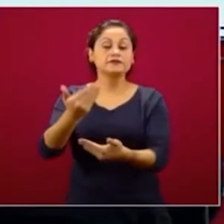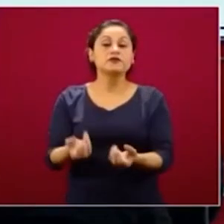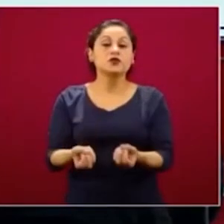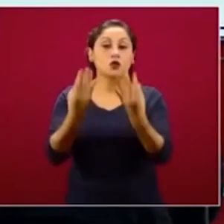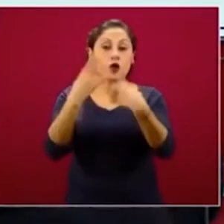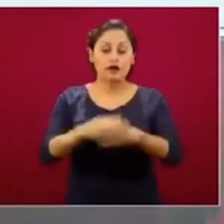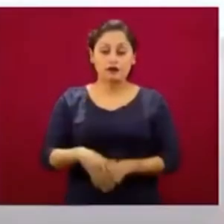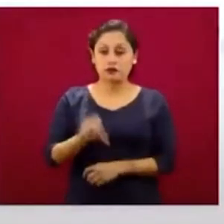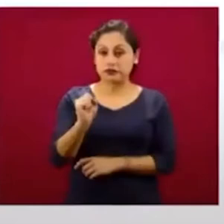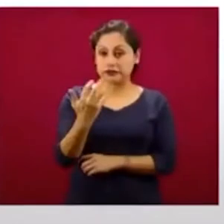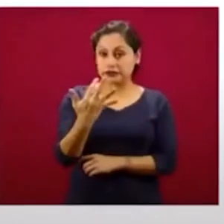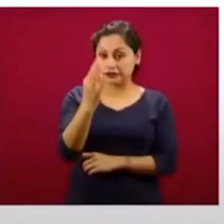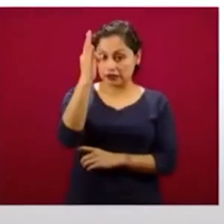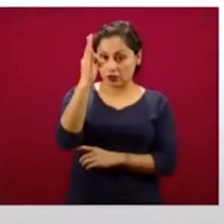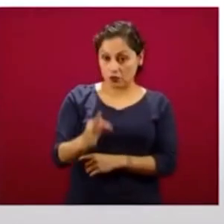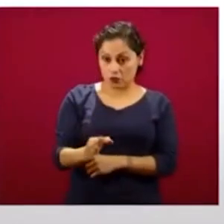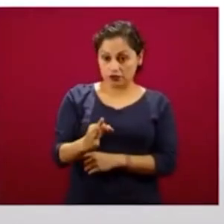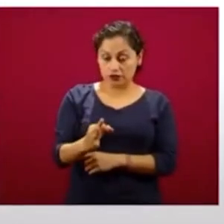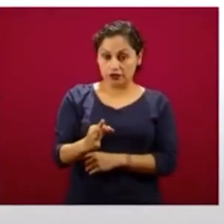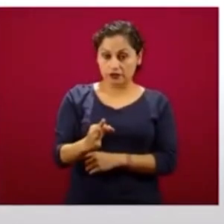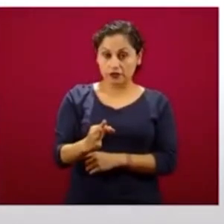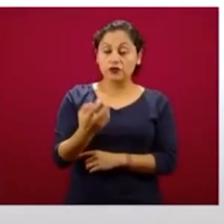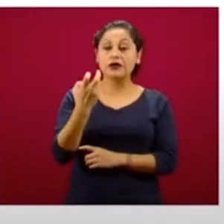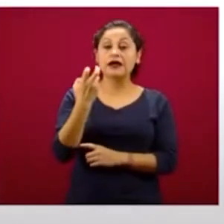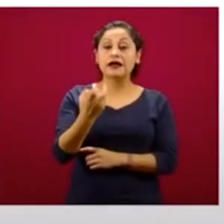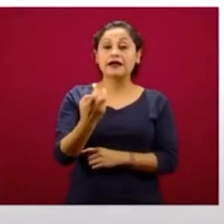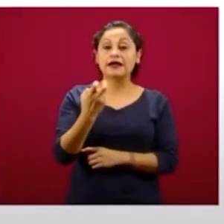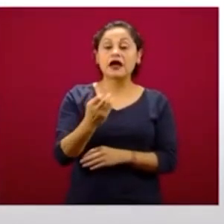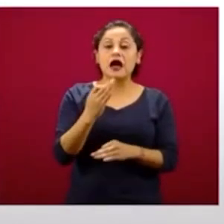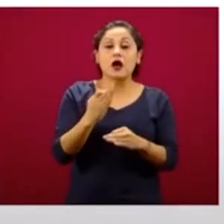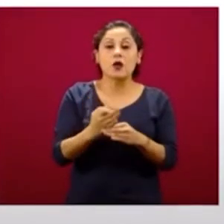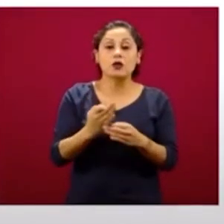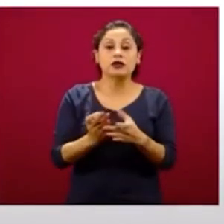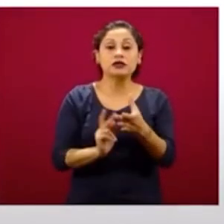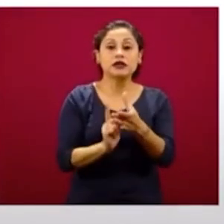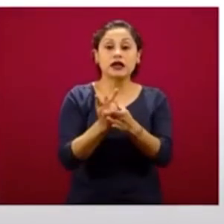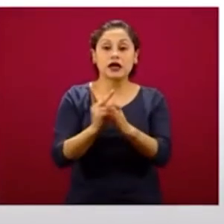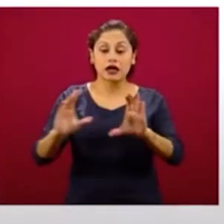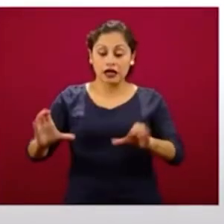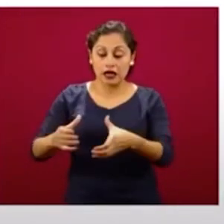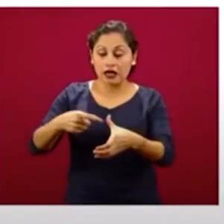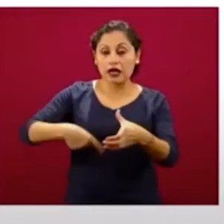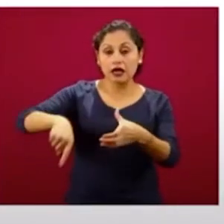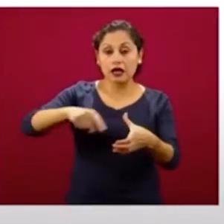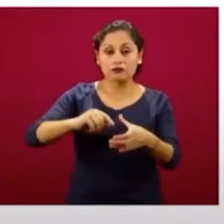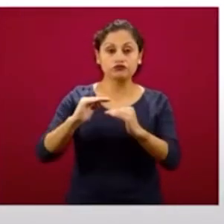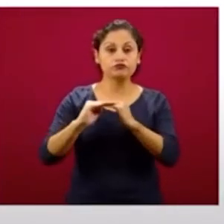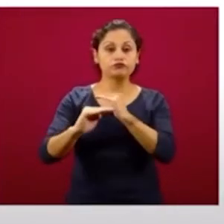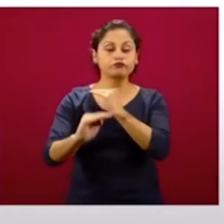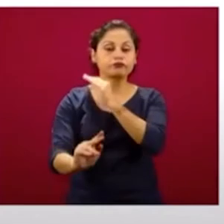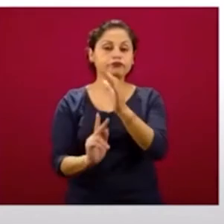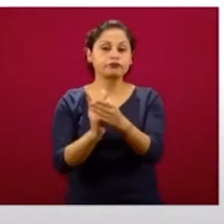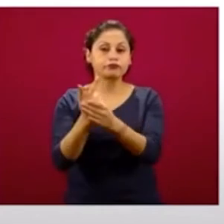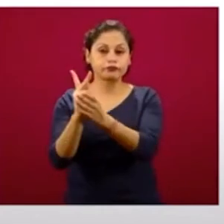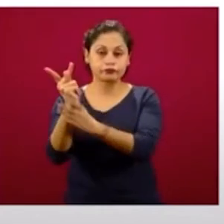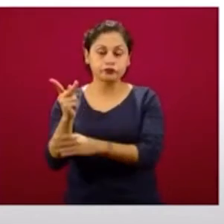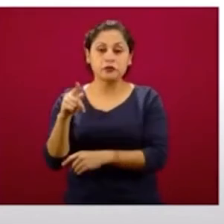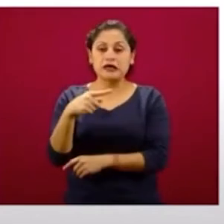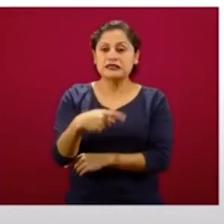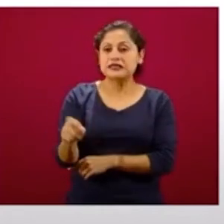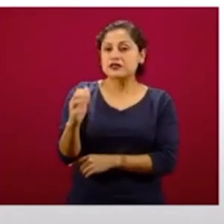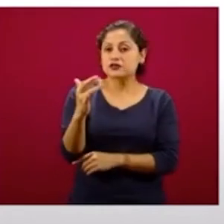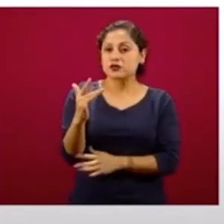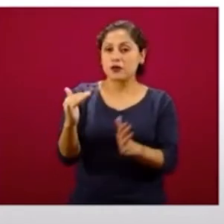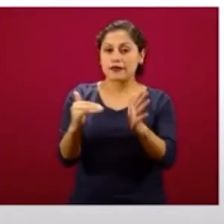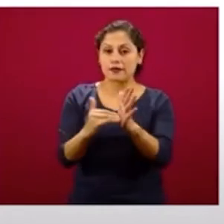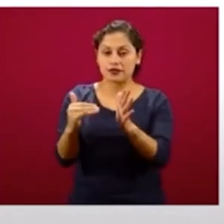El 65%, le comentaba, es lo que se está produciendo en viveros comunitarios. Llevamos una meta de 150